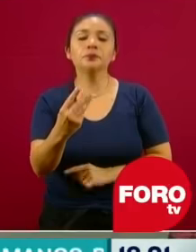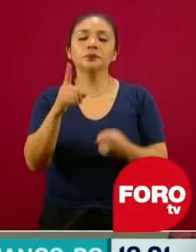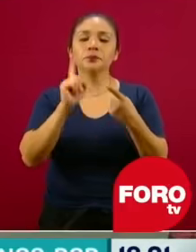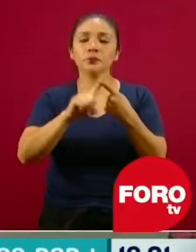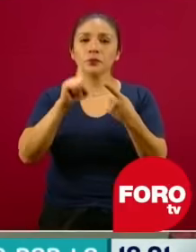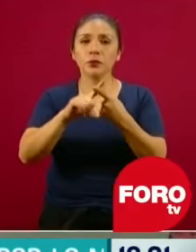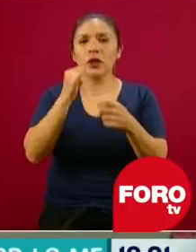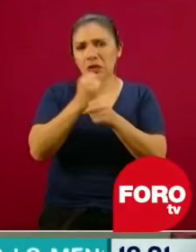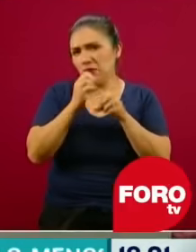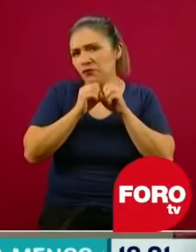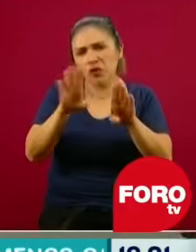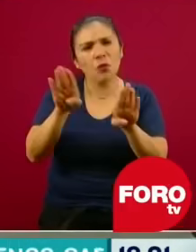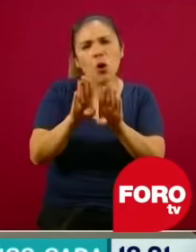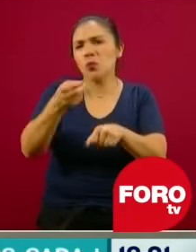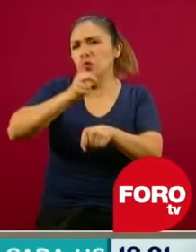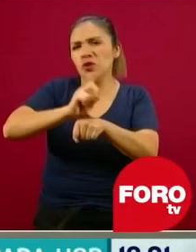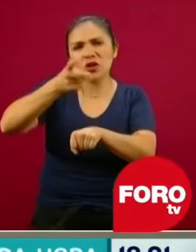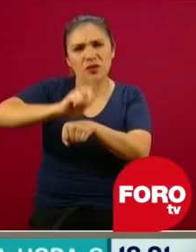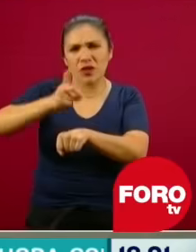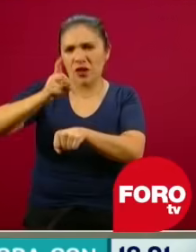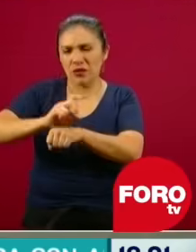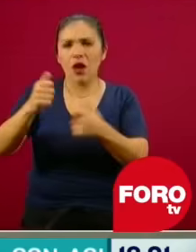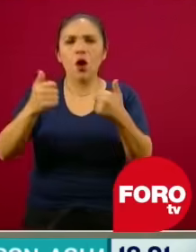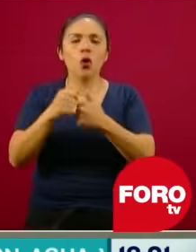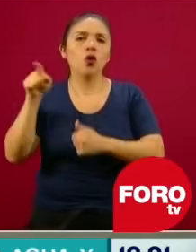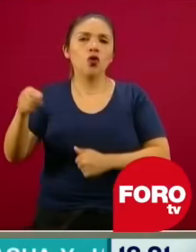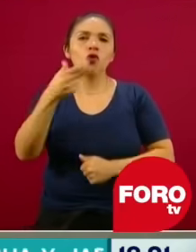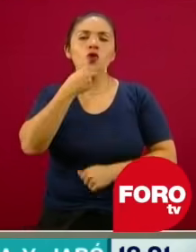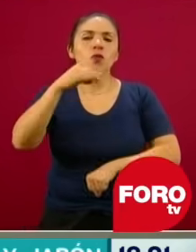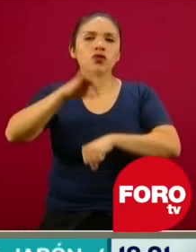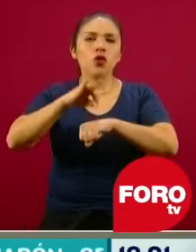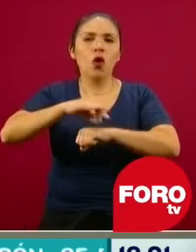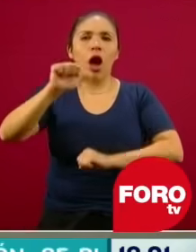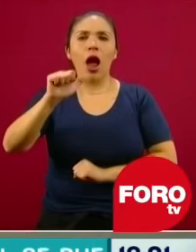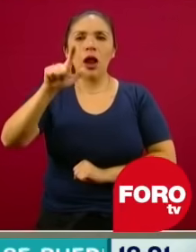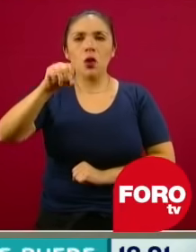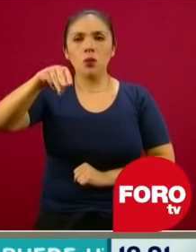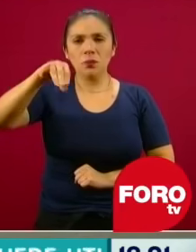Escuchemos. ...de todos los días, que presentará el doctor Alomía.